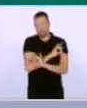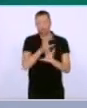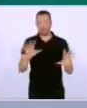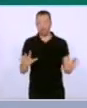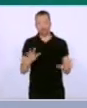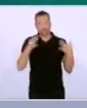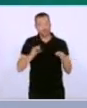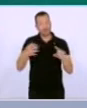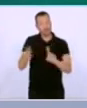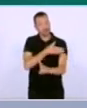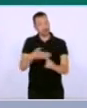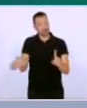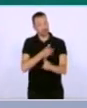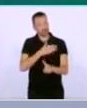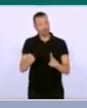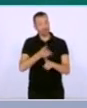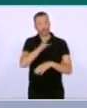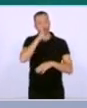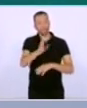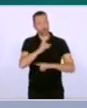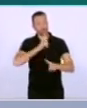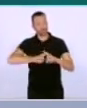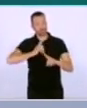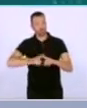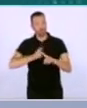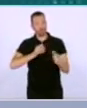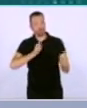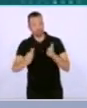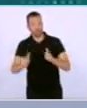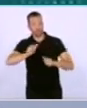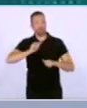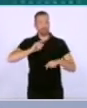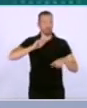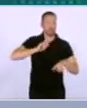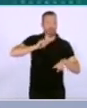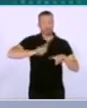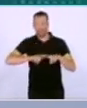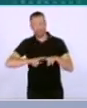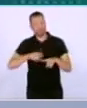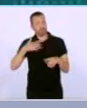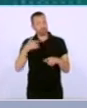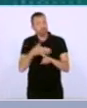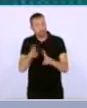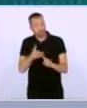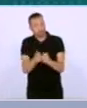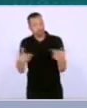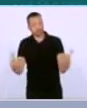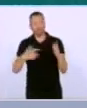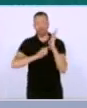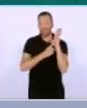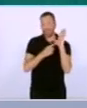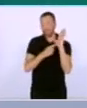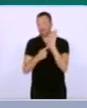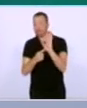por por lo tanto lo que esas leyes que teóricamente vienen a proteger a esas personas son